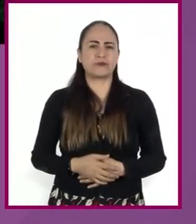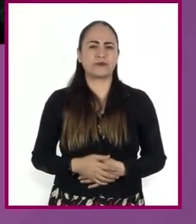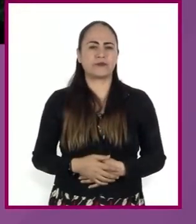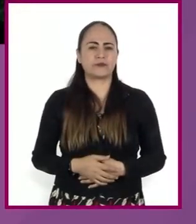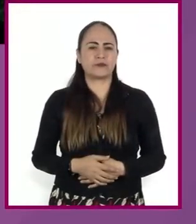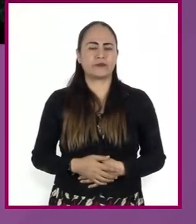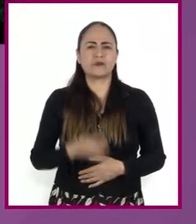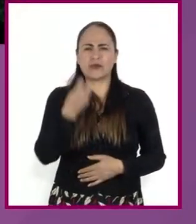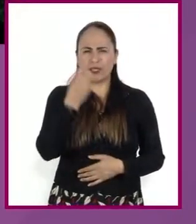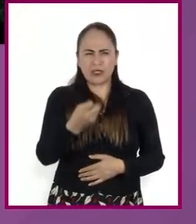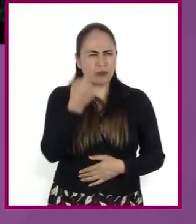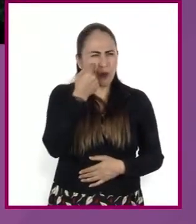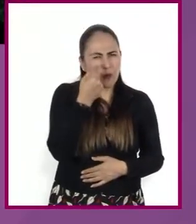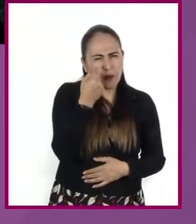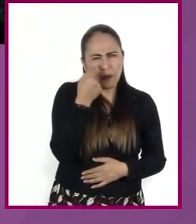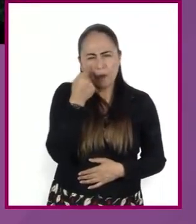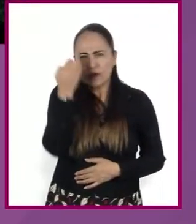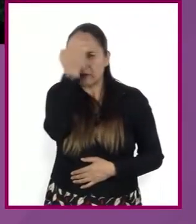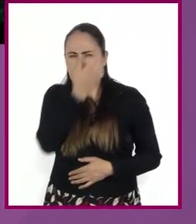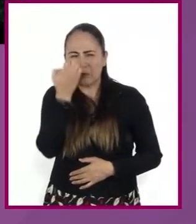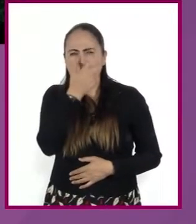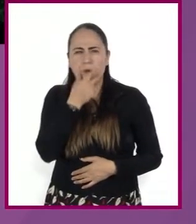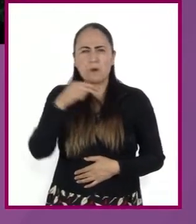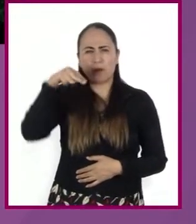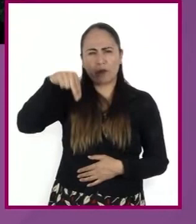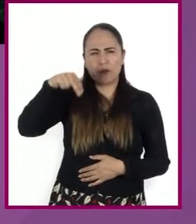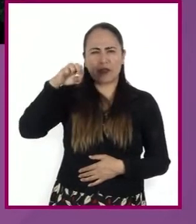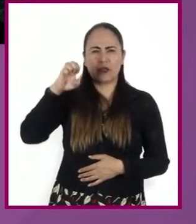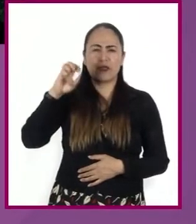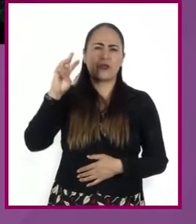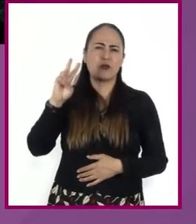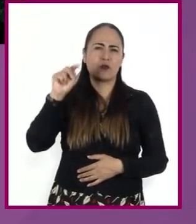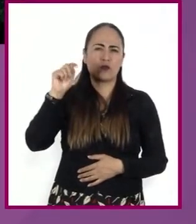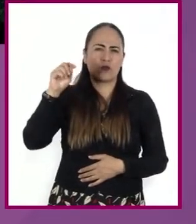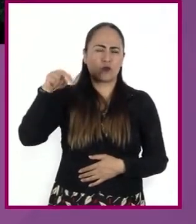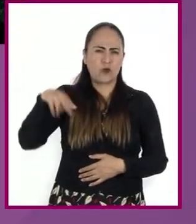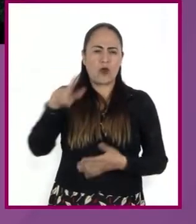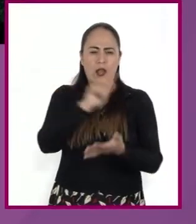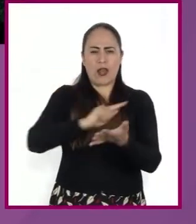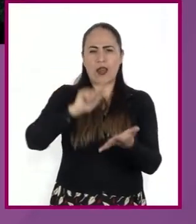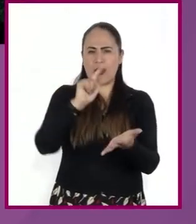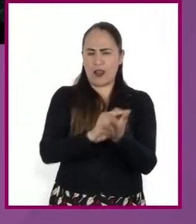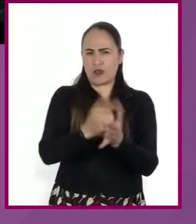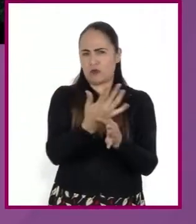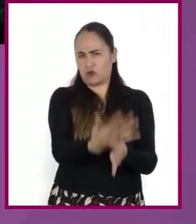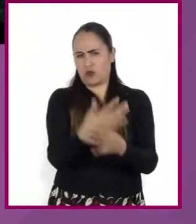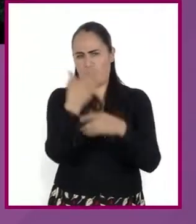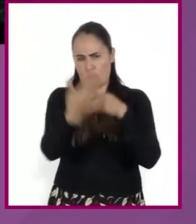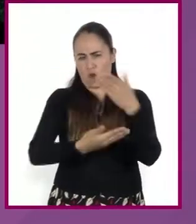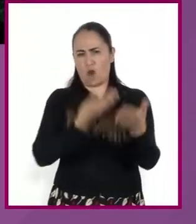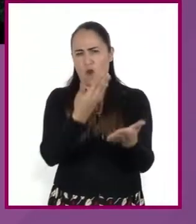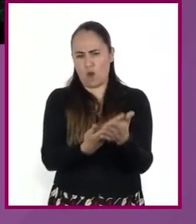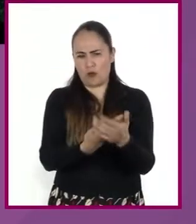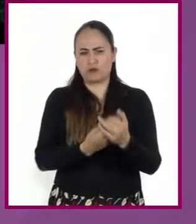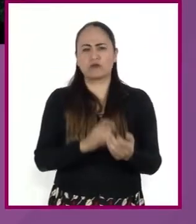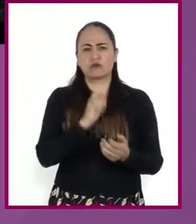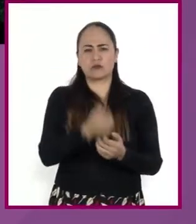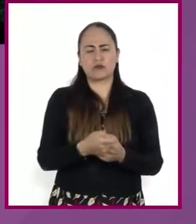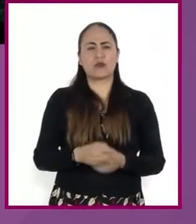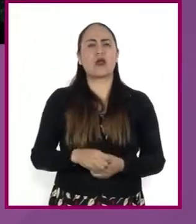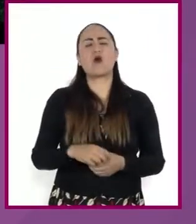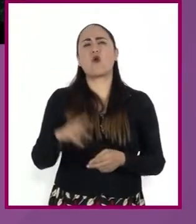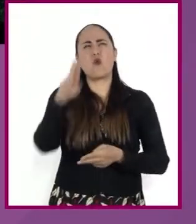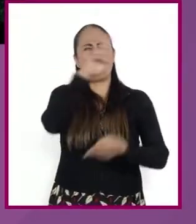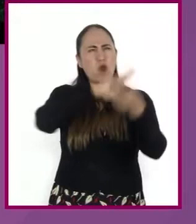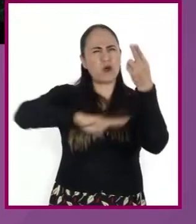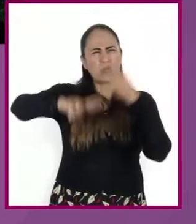A raíz de estas observaciones, Newton propuso la ley de la gravitación universal, que dice: todos los cuerpos del